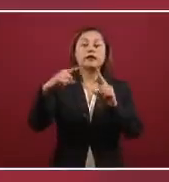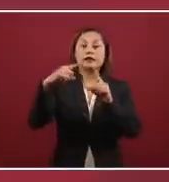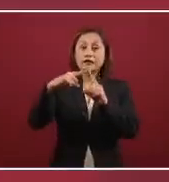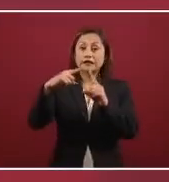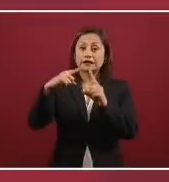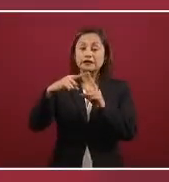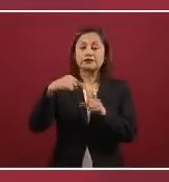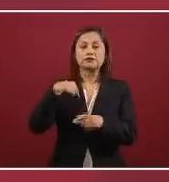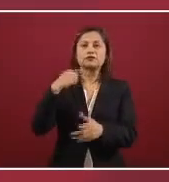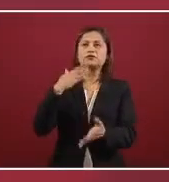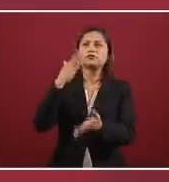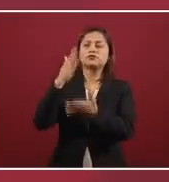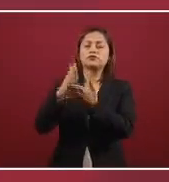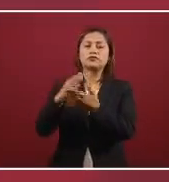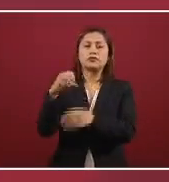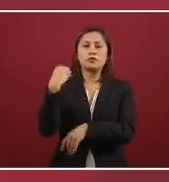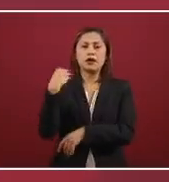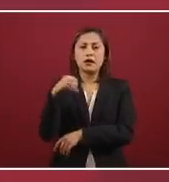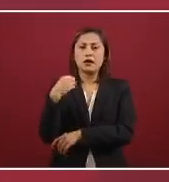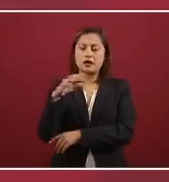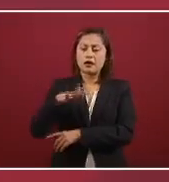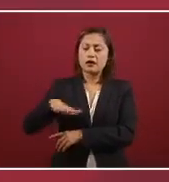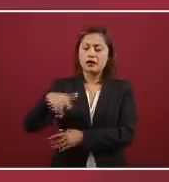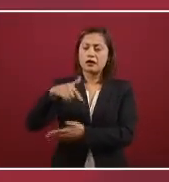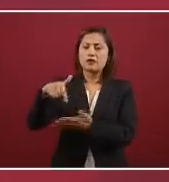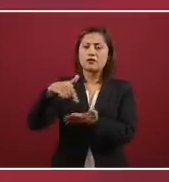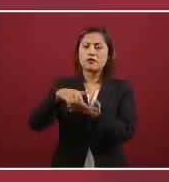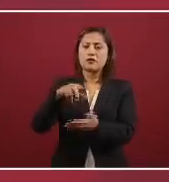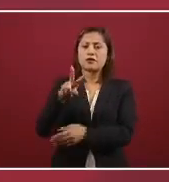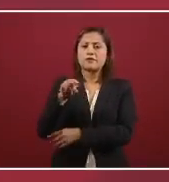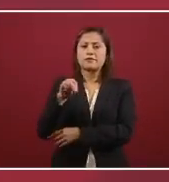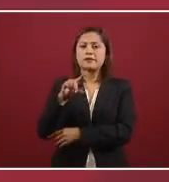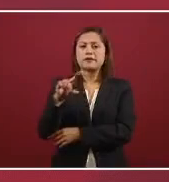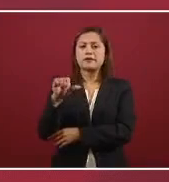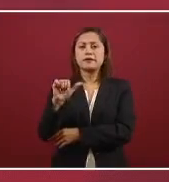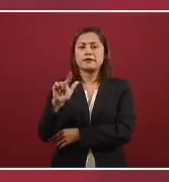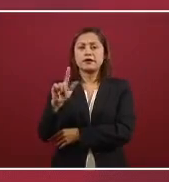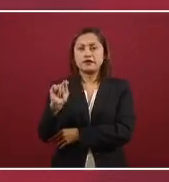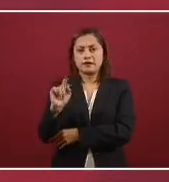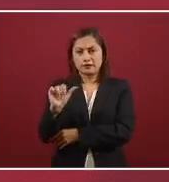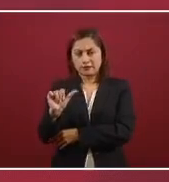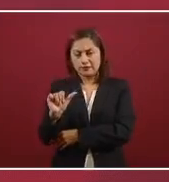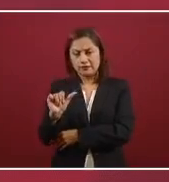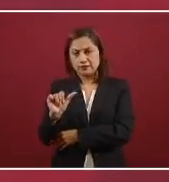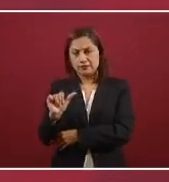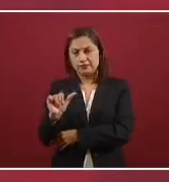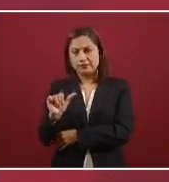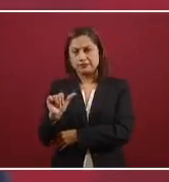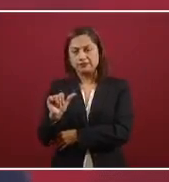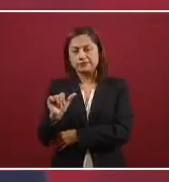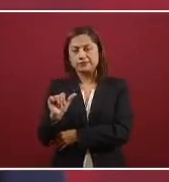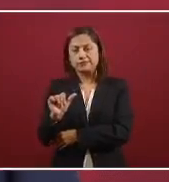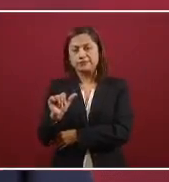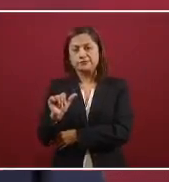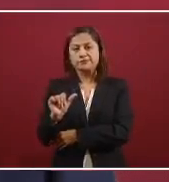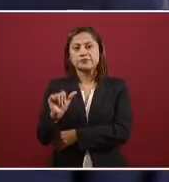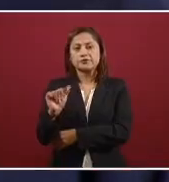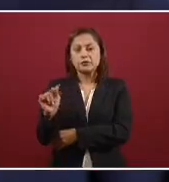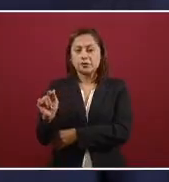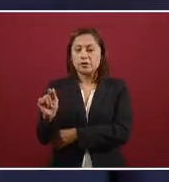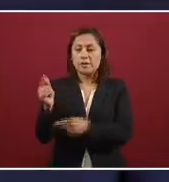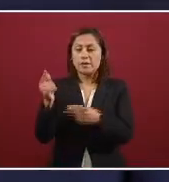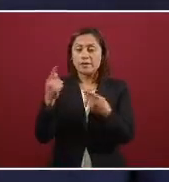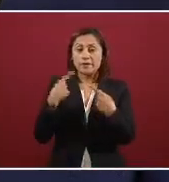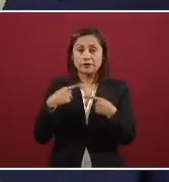Oaxaca, en Villalta, y me llevó la población a